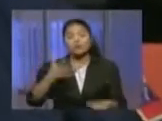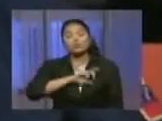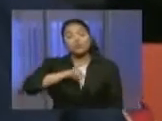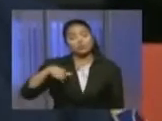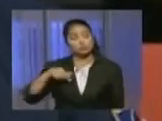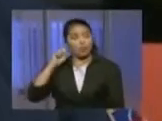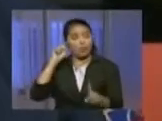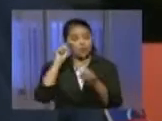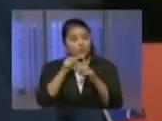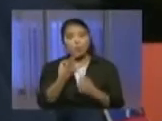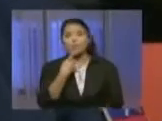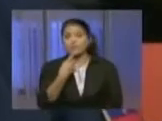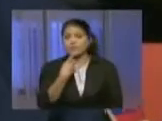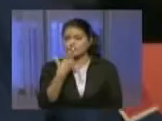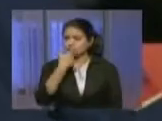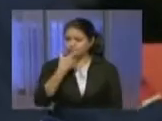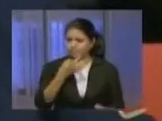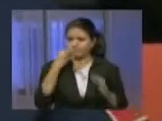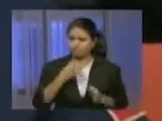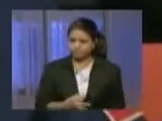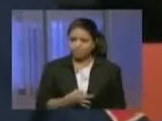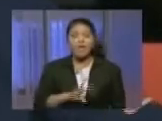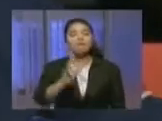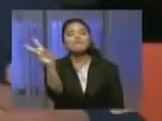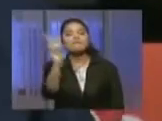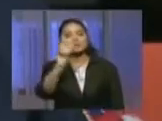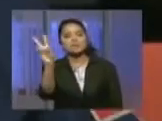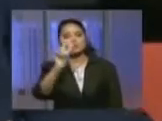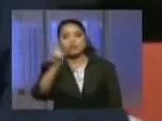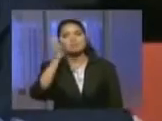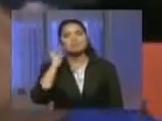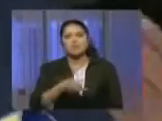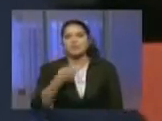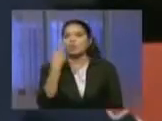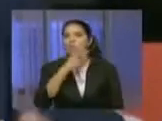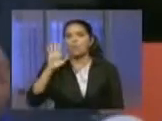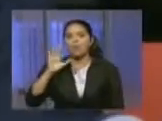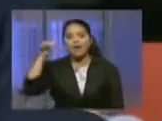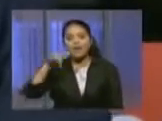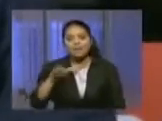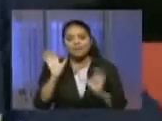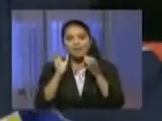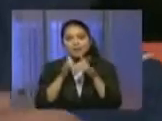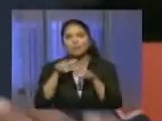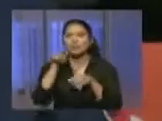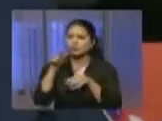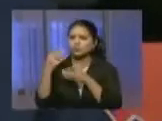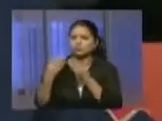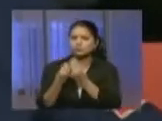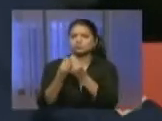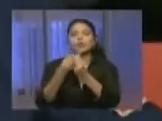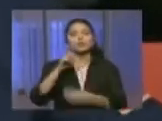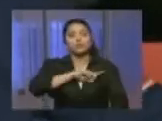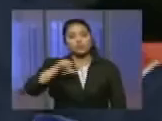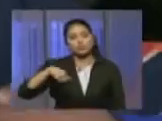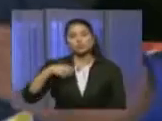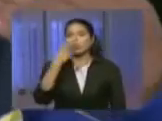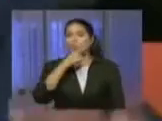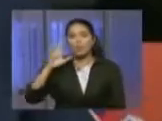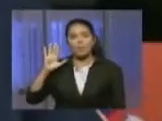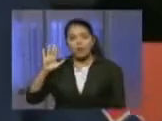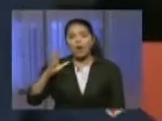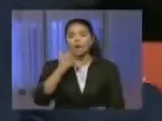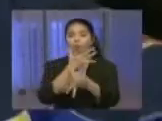presidente y lo decimos con mucha responsabilidad que Venezuela se debe comprometer este equipo que usted dirige nos comprometemos para los juegos